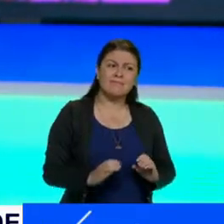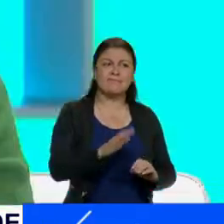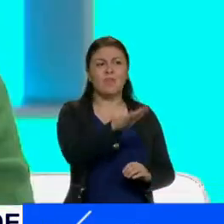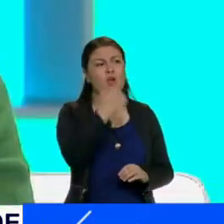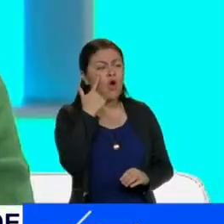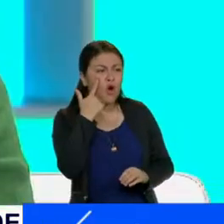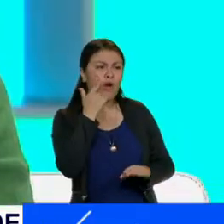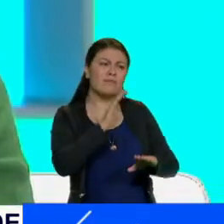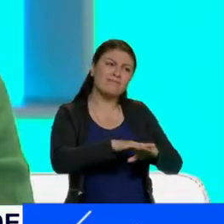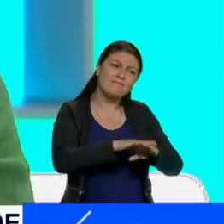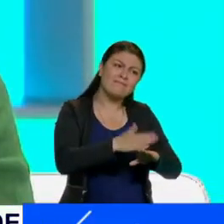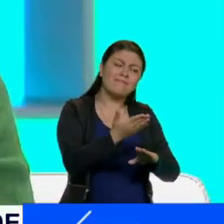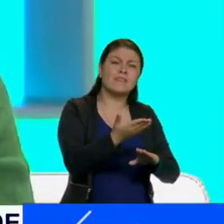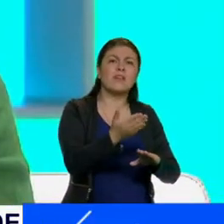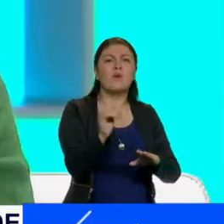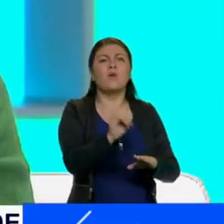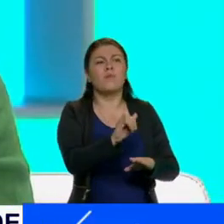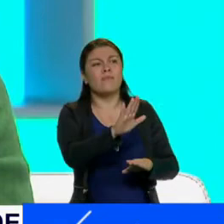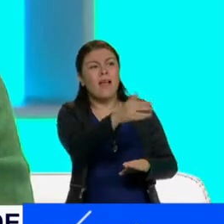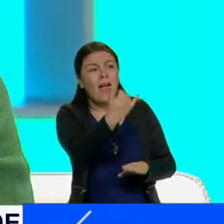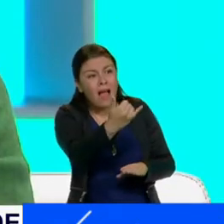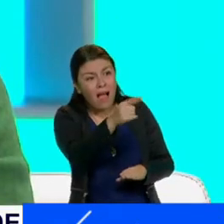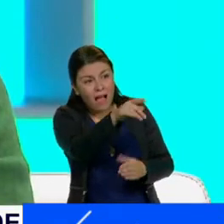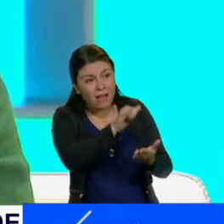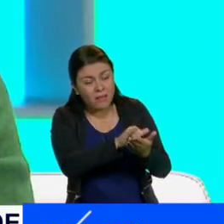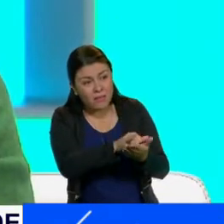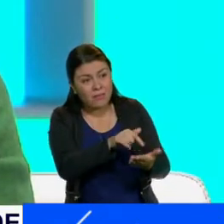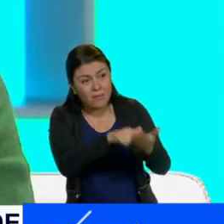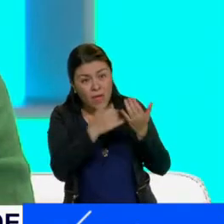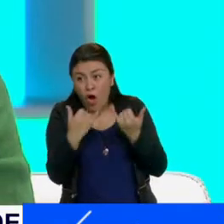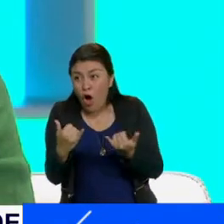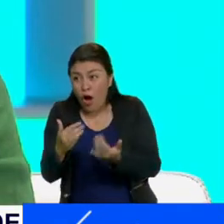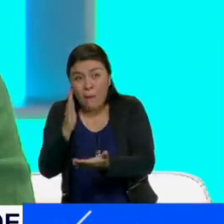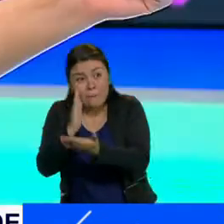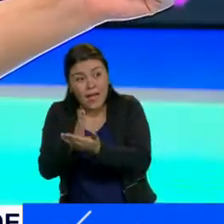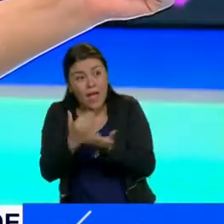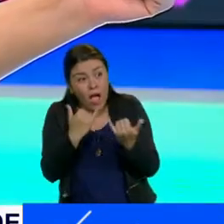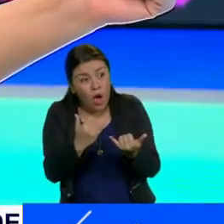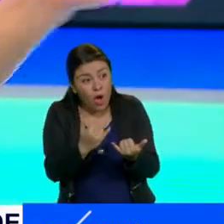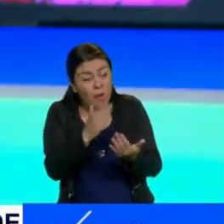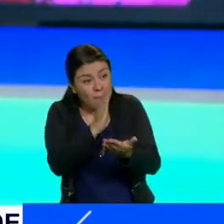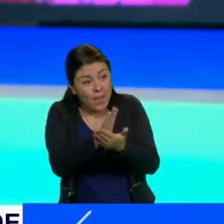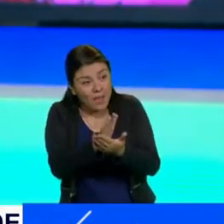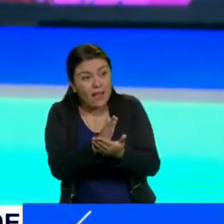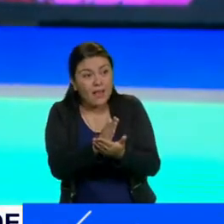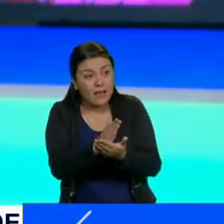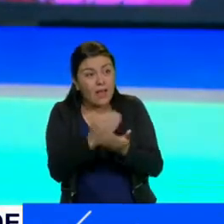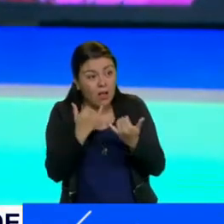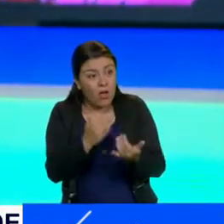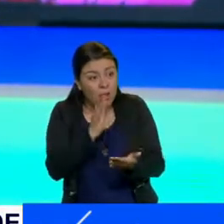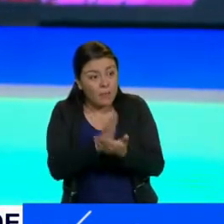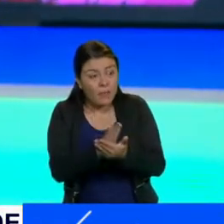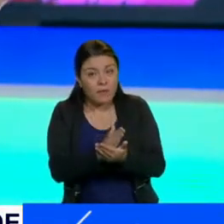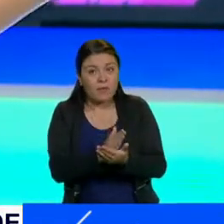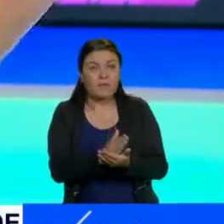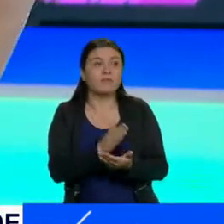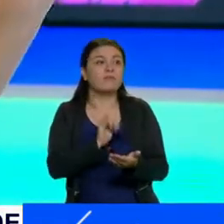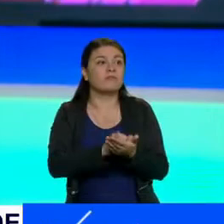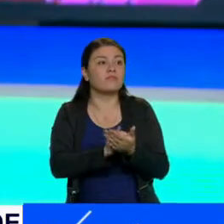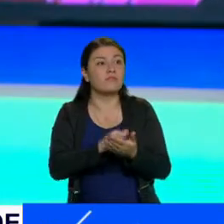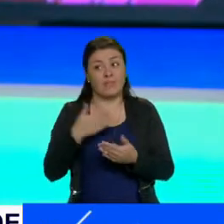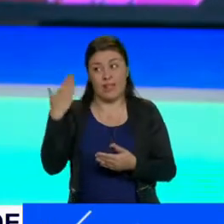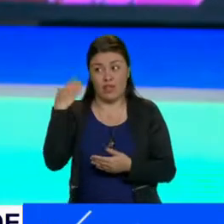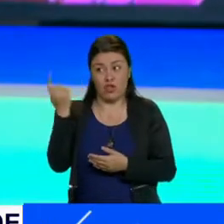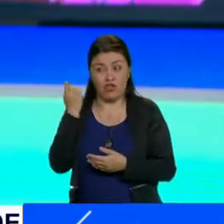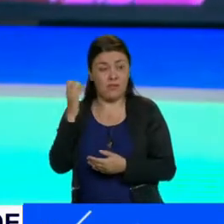hacerle entender por qué esta acción de hoy tiene una repercusión. La relación entre esta acción de hoy y una tragedia,